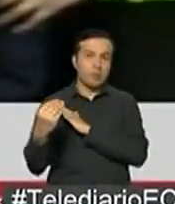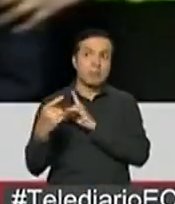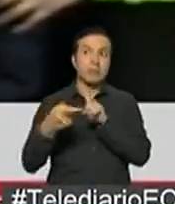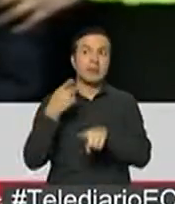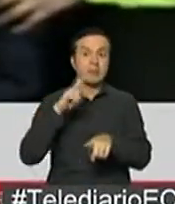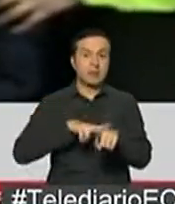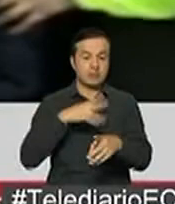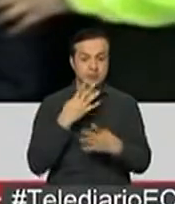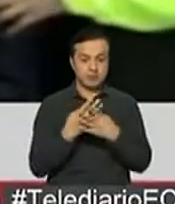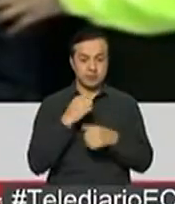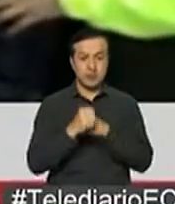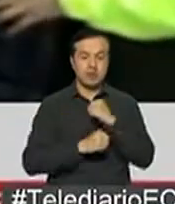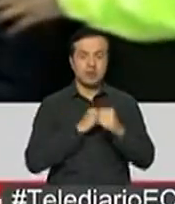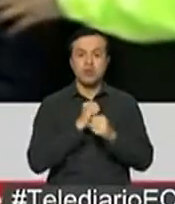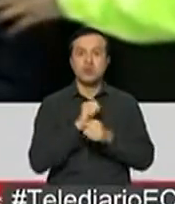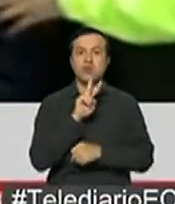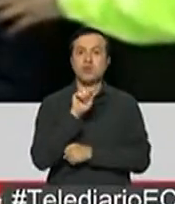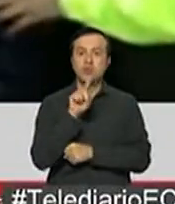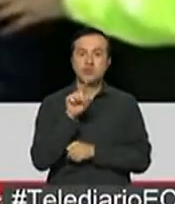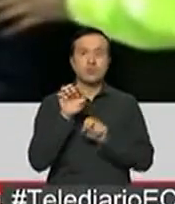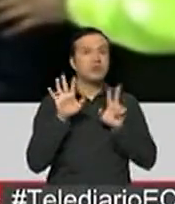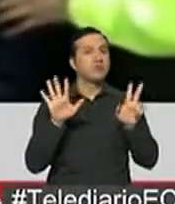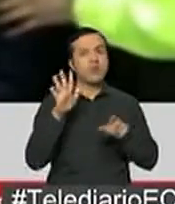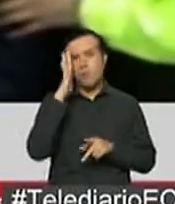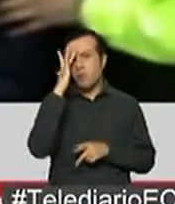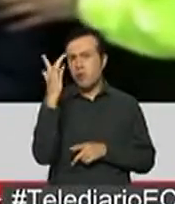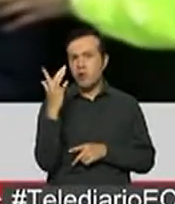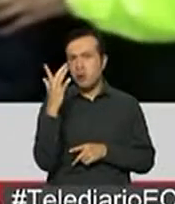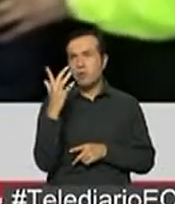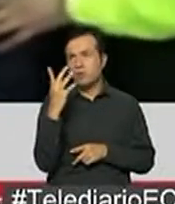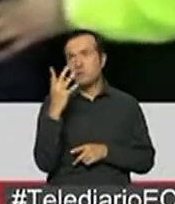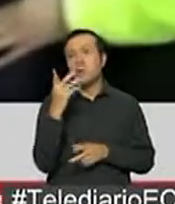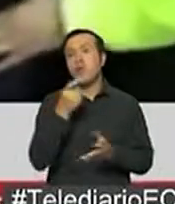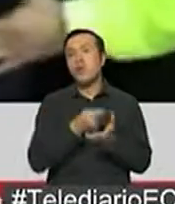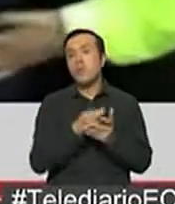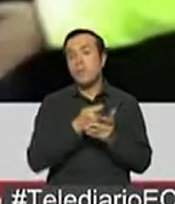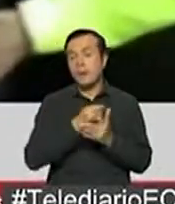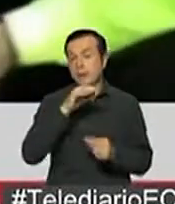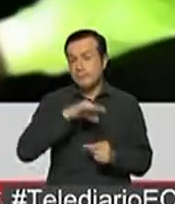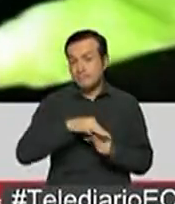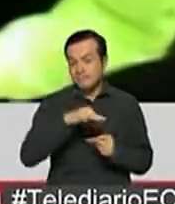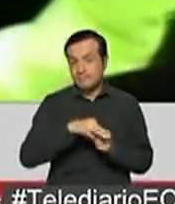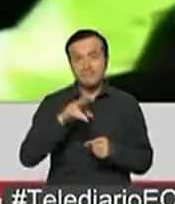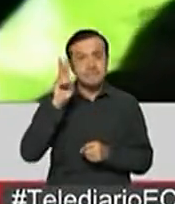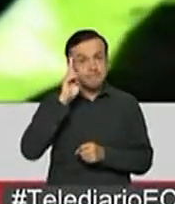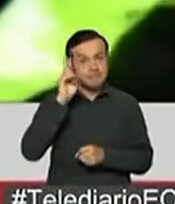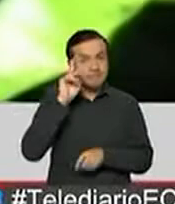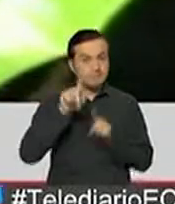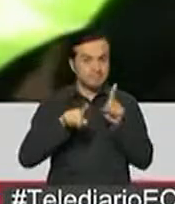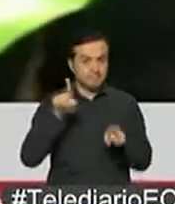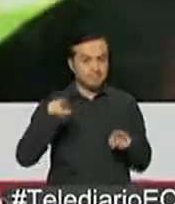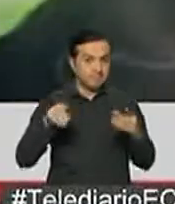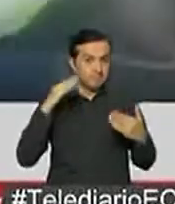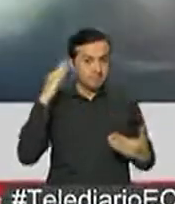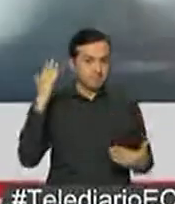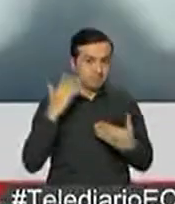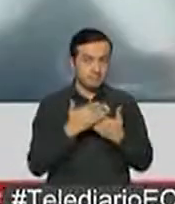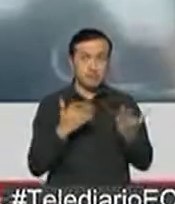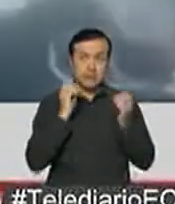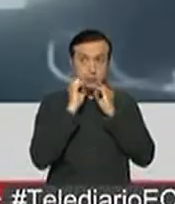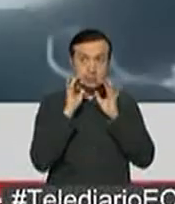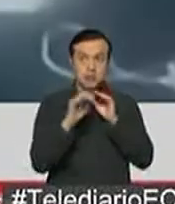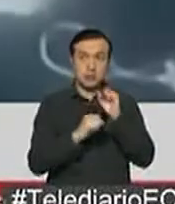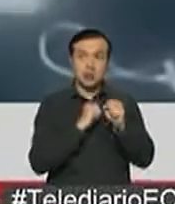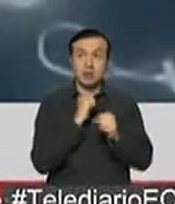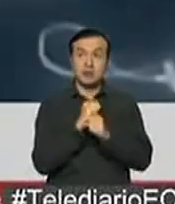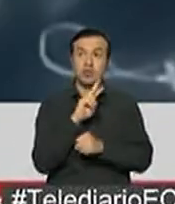se dio en 2018 tras haber participado en un escándalo de compra de votos que involucra a varios políticos septiembre de